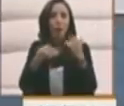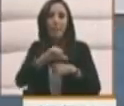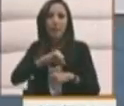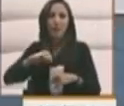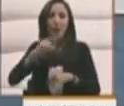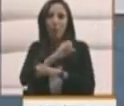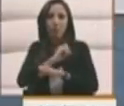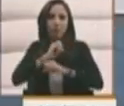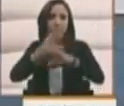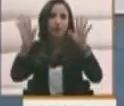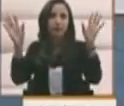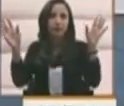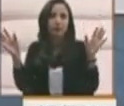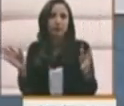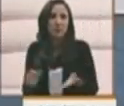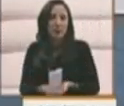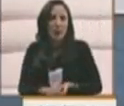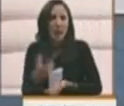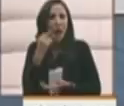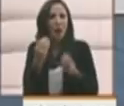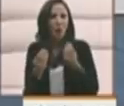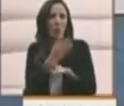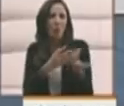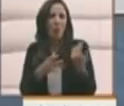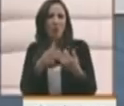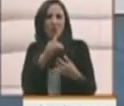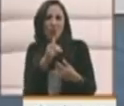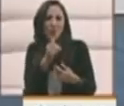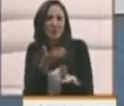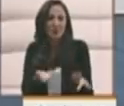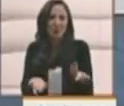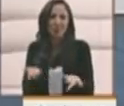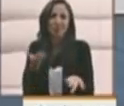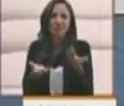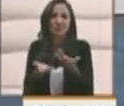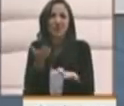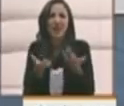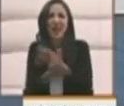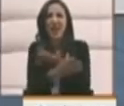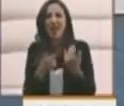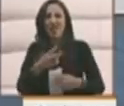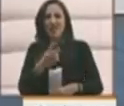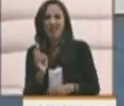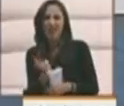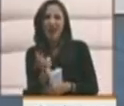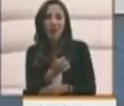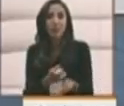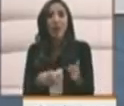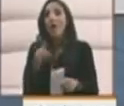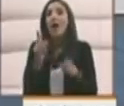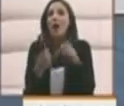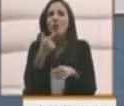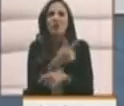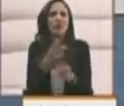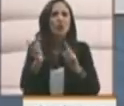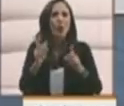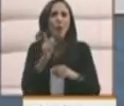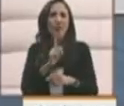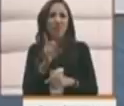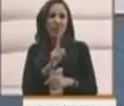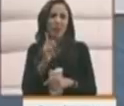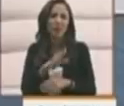inmediatamente trataron de relativizar la gravedad del hecho e incluso negar el hecho.